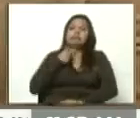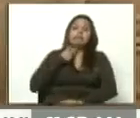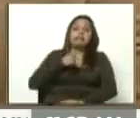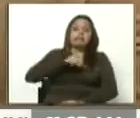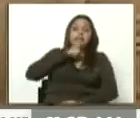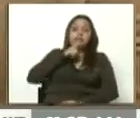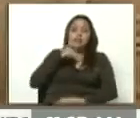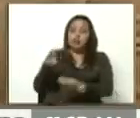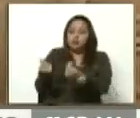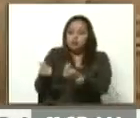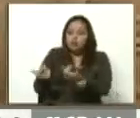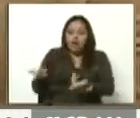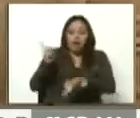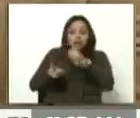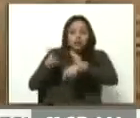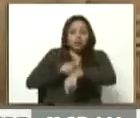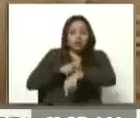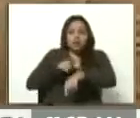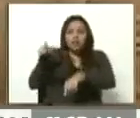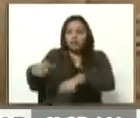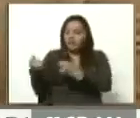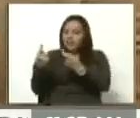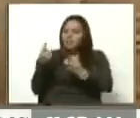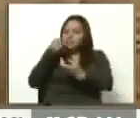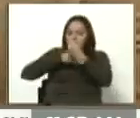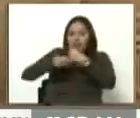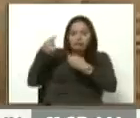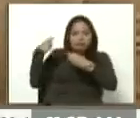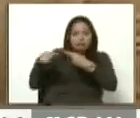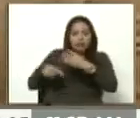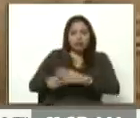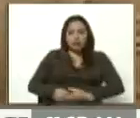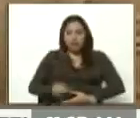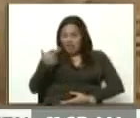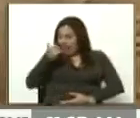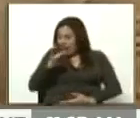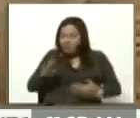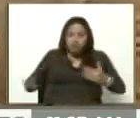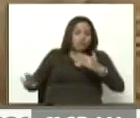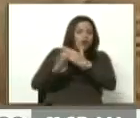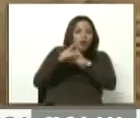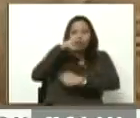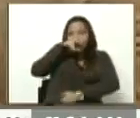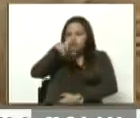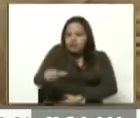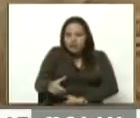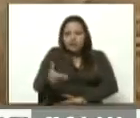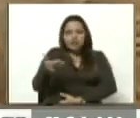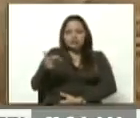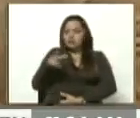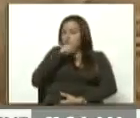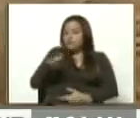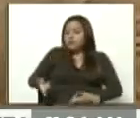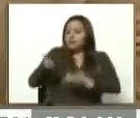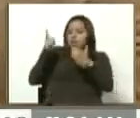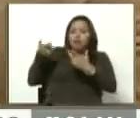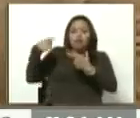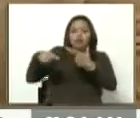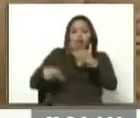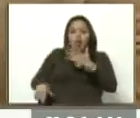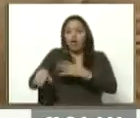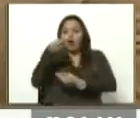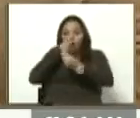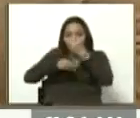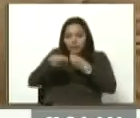momento, incluso hasta con el desabastecimiento? Correcto. Hubo aquí un bloqueo tan grande que impidió que los productos de economía,